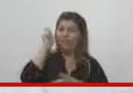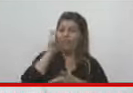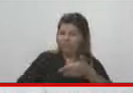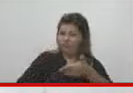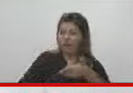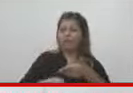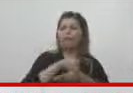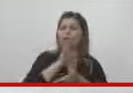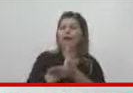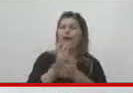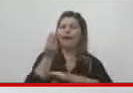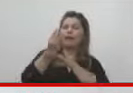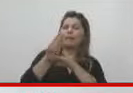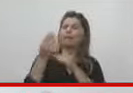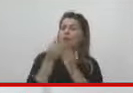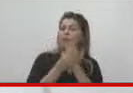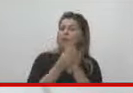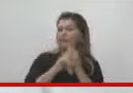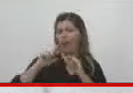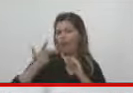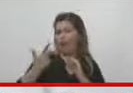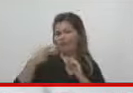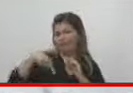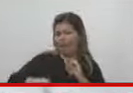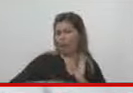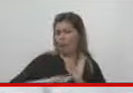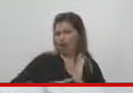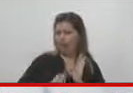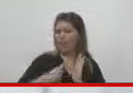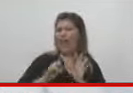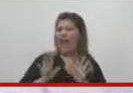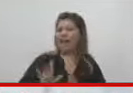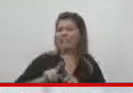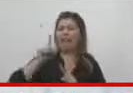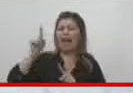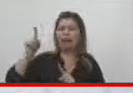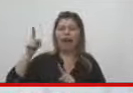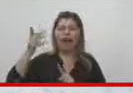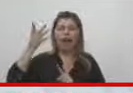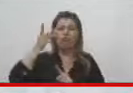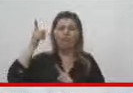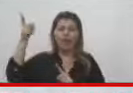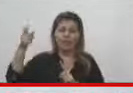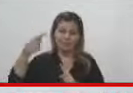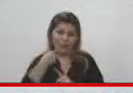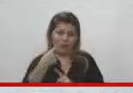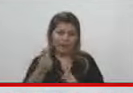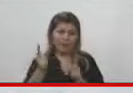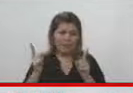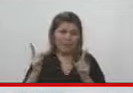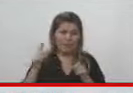por la ministra que no estaba en la Ciudad Autónoma de Buenos Aires, sino que estaba en París, y lo dice la página